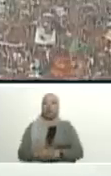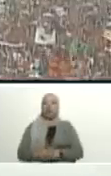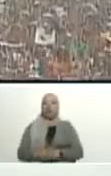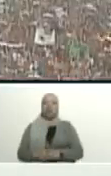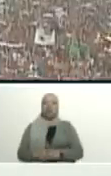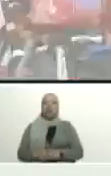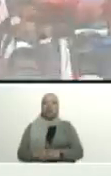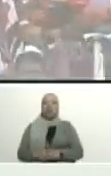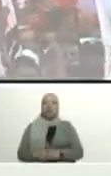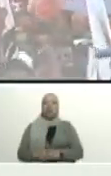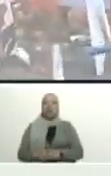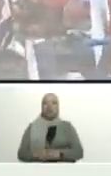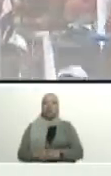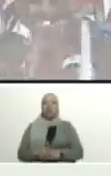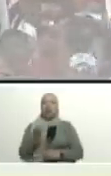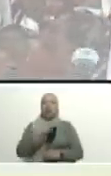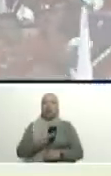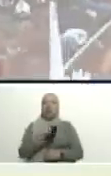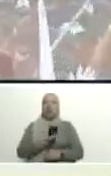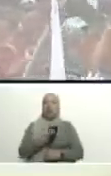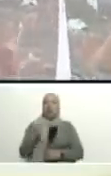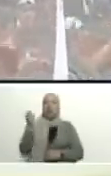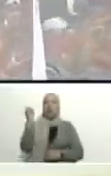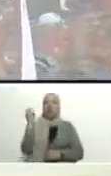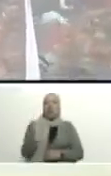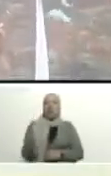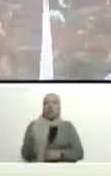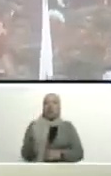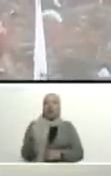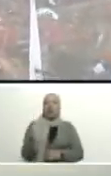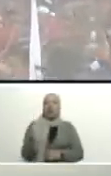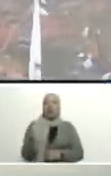Pepe Rangel, gran alcalde de Petare.